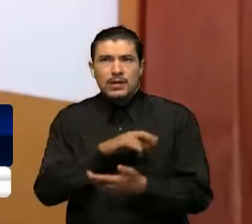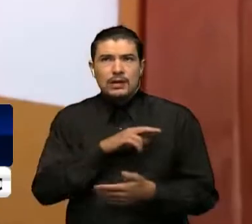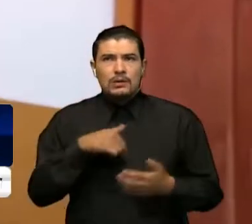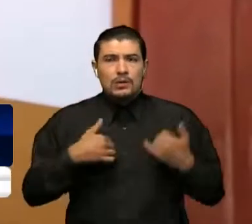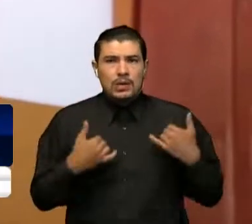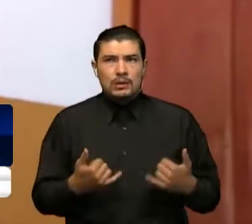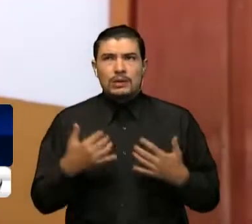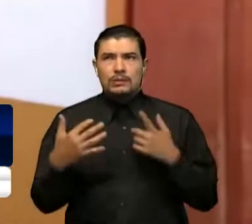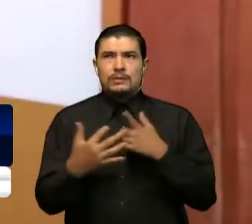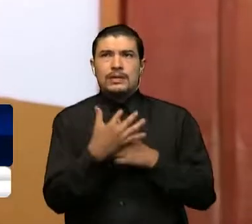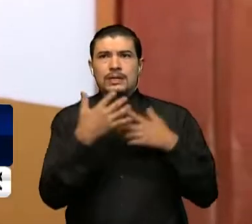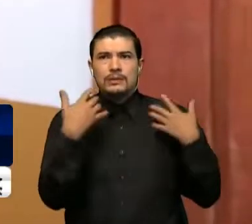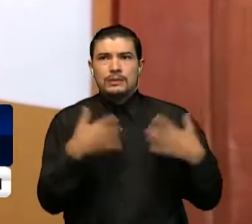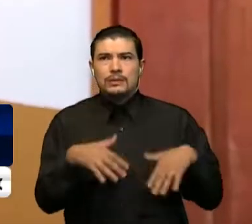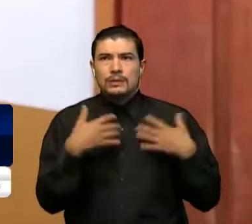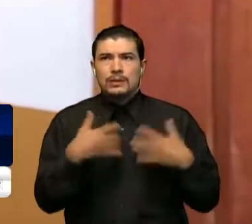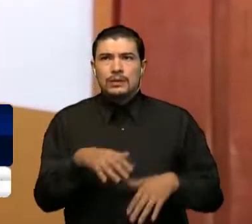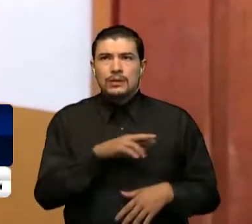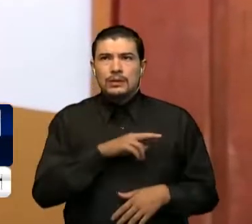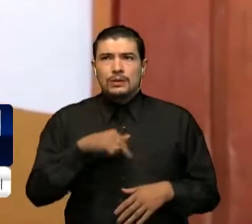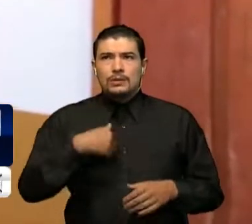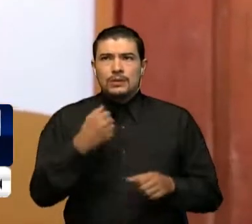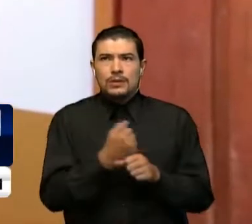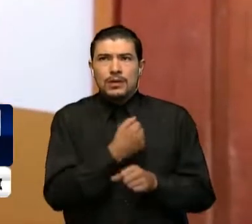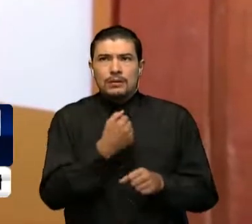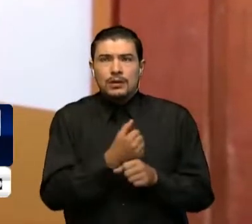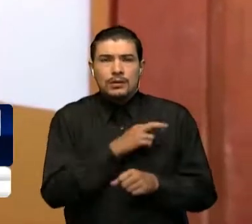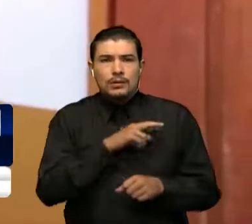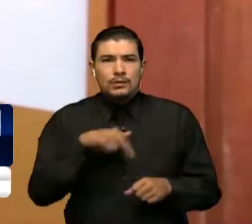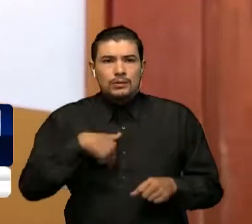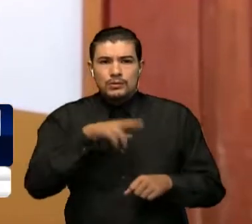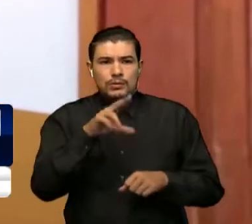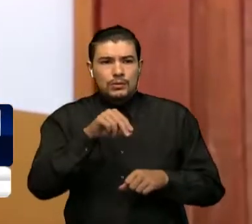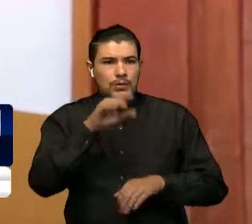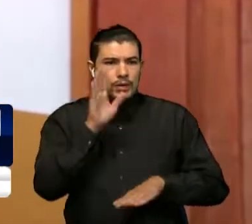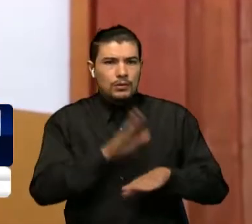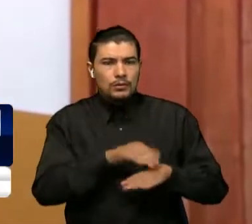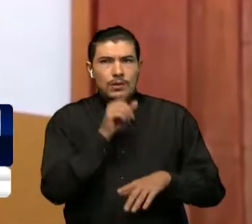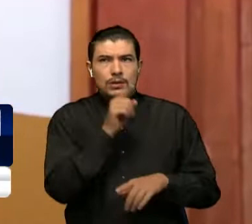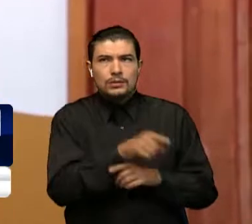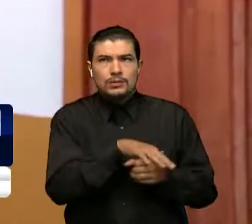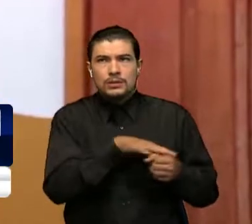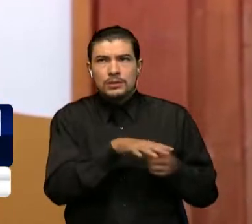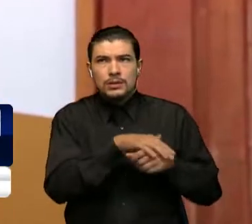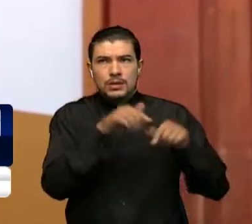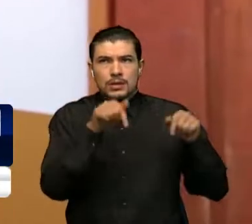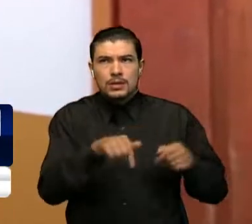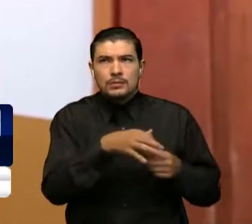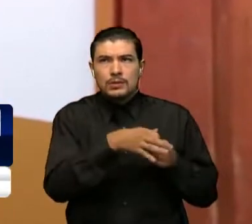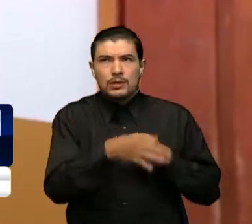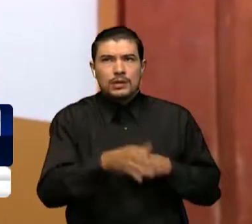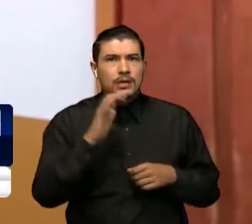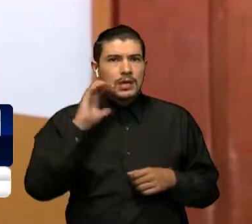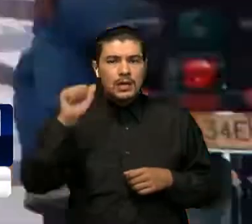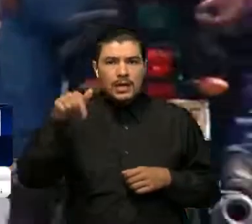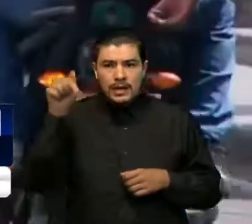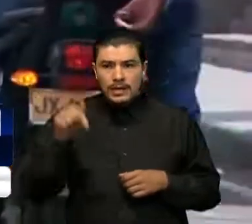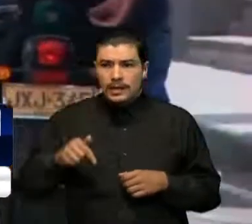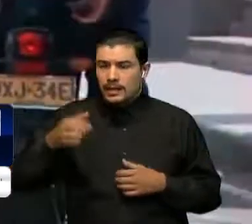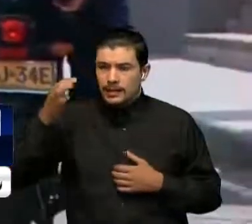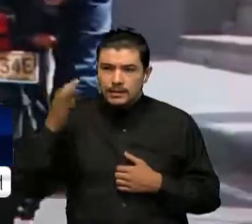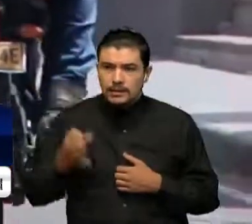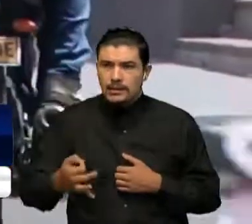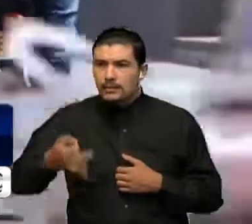balde porque nosotros no tenemos la culpa por todos los hechos o por todo lo que suceda en el municipio ocaña aquí siempre que hay